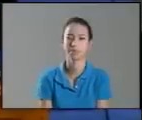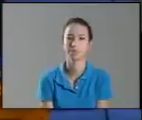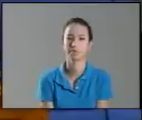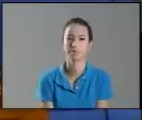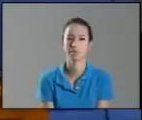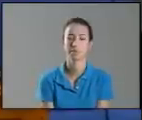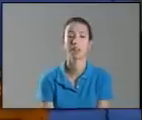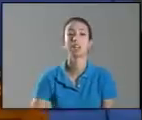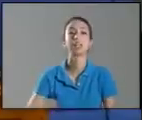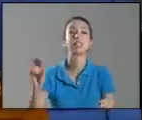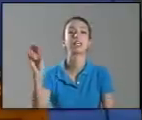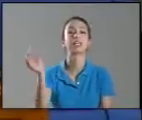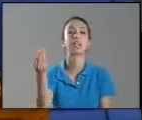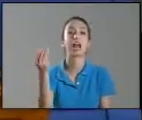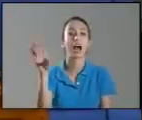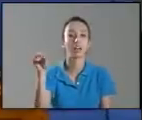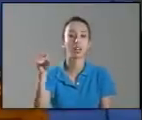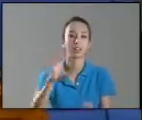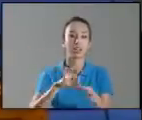¿Pero cómo es?